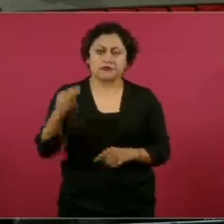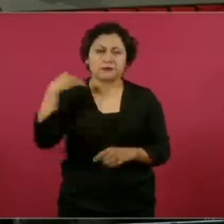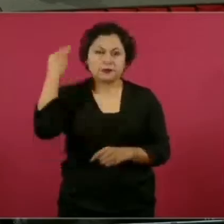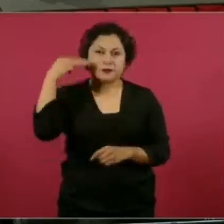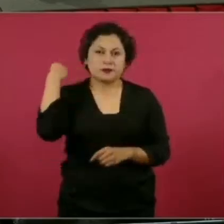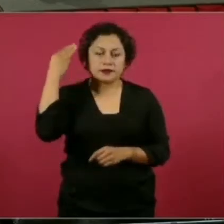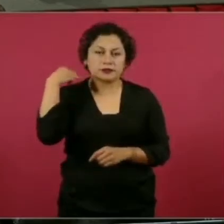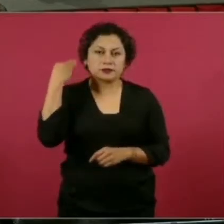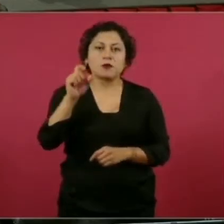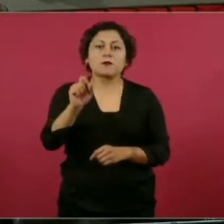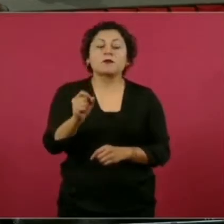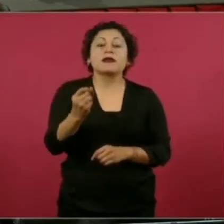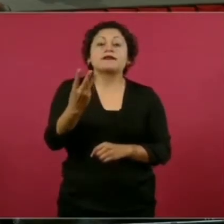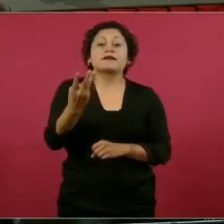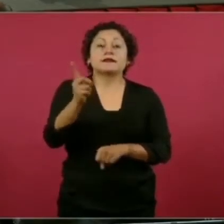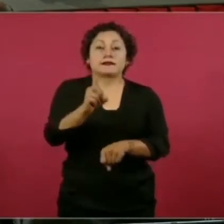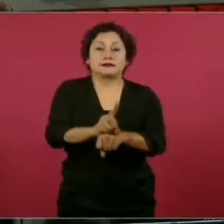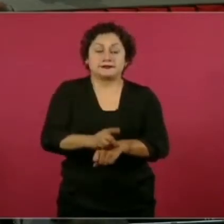23 de marzo